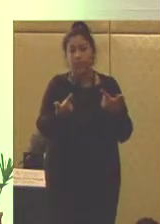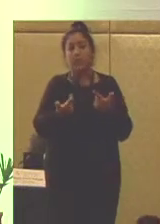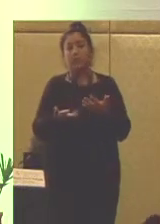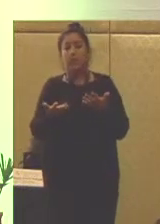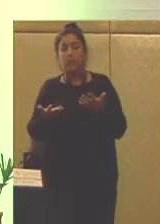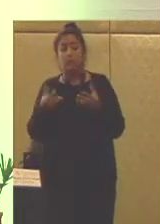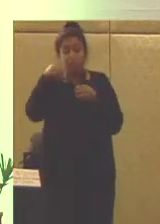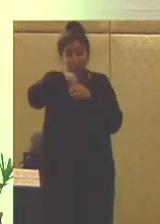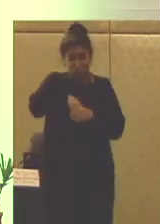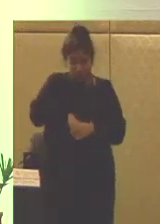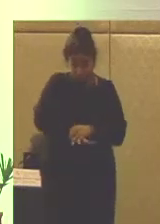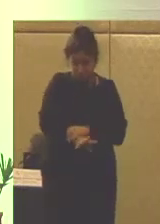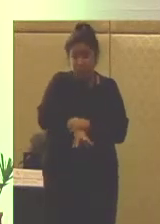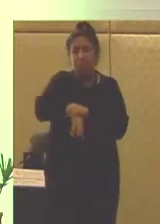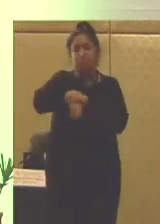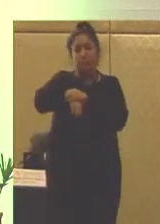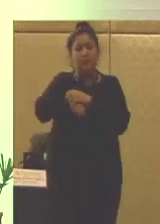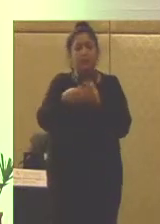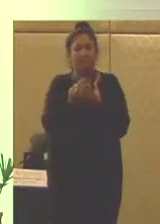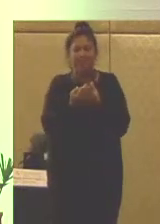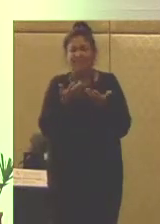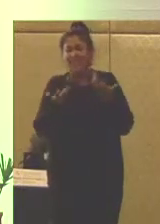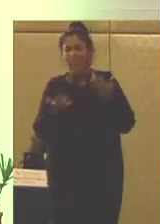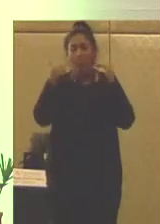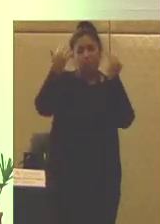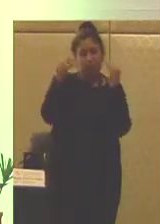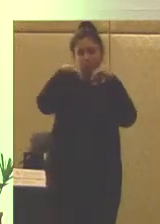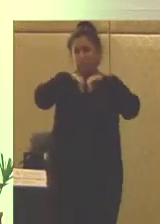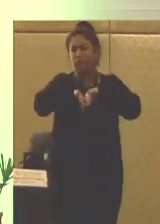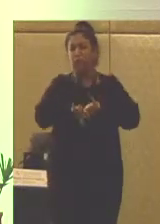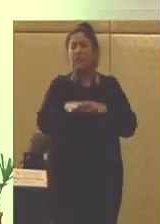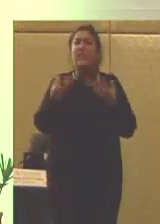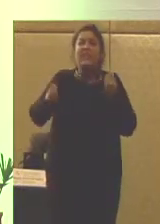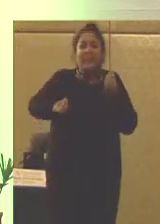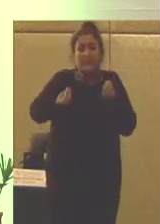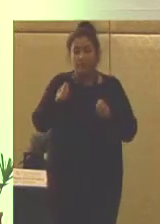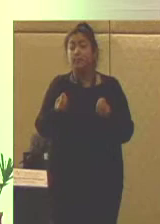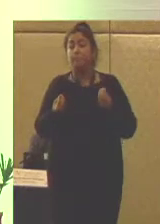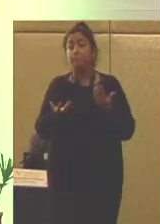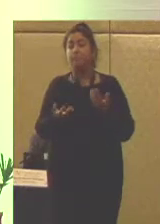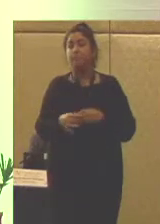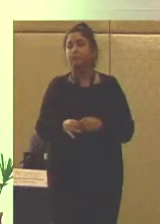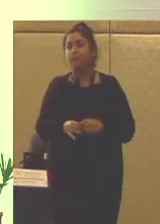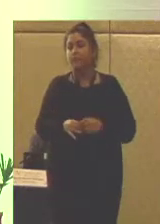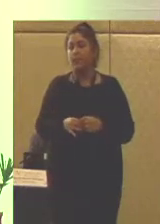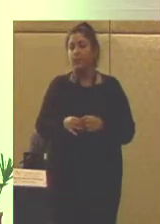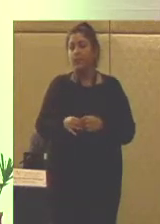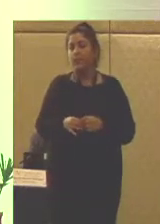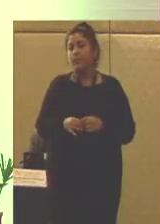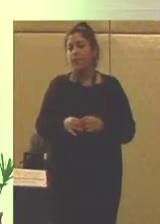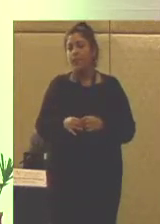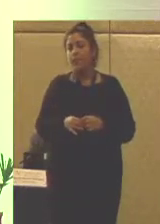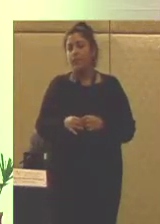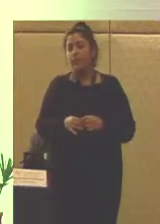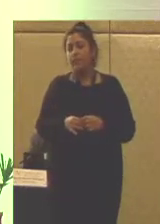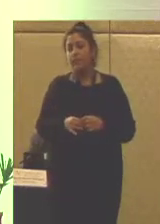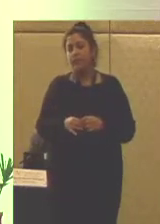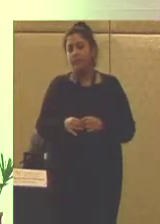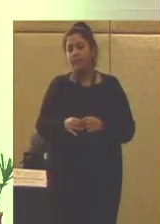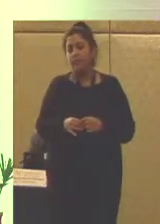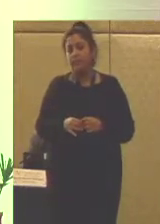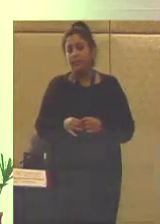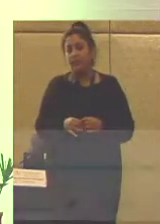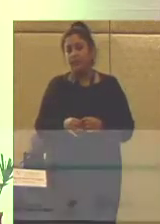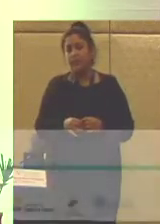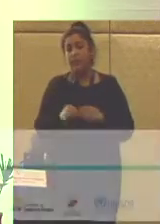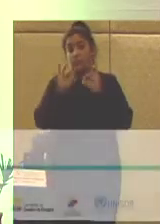efectivamente se considere una acción de mejora, y lo resalto así textual como se menciona dentro de la normativa, pero la parte importante